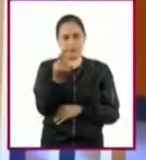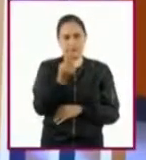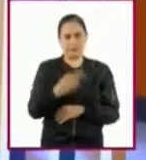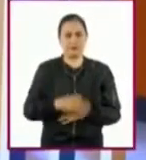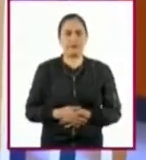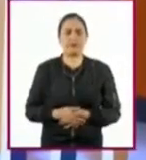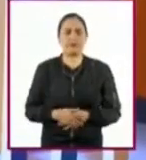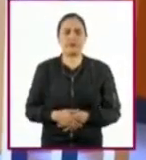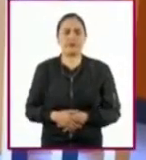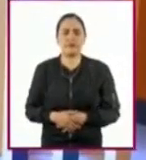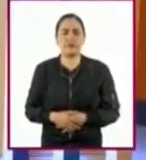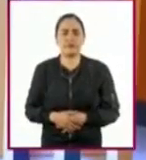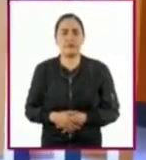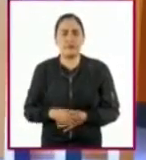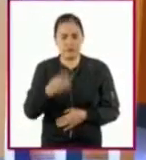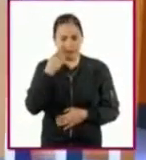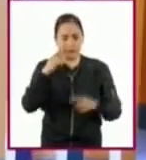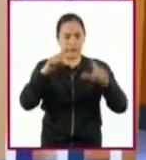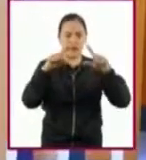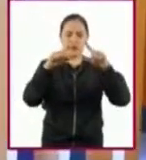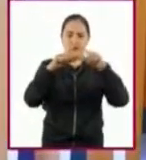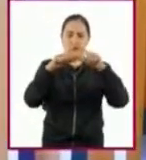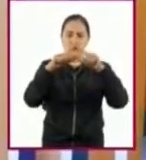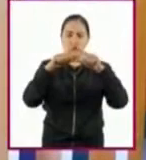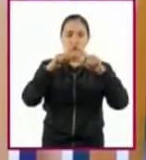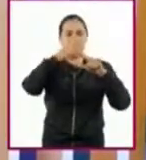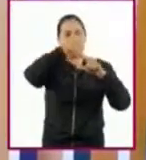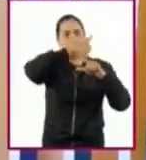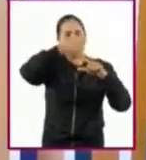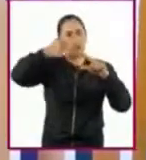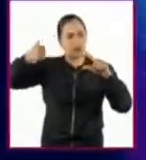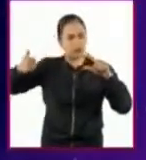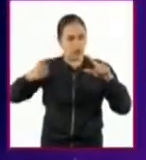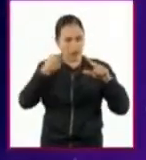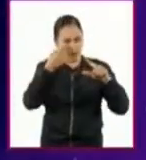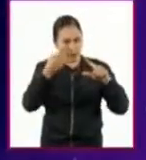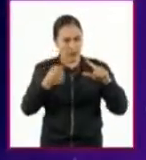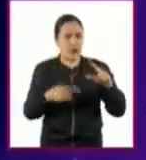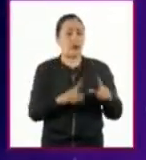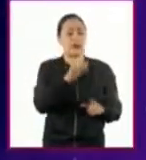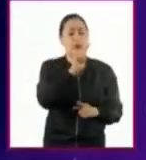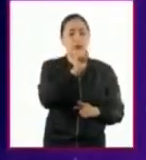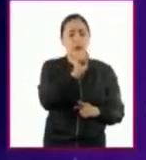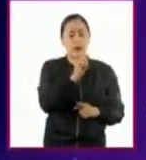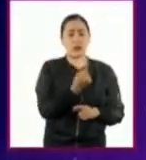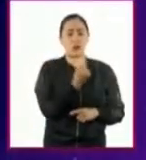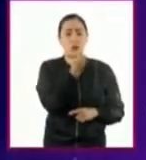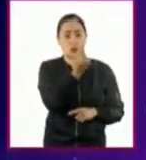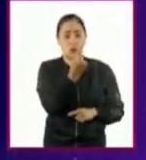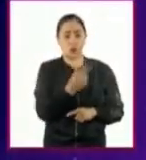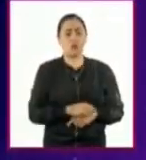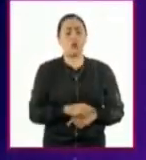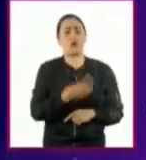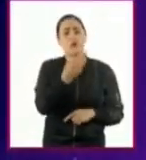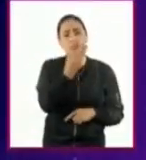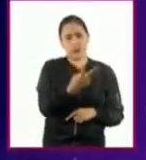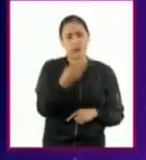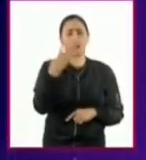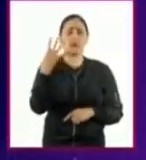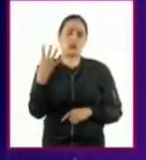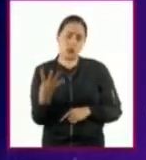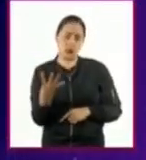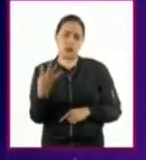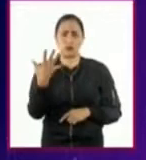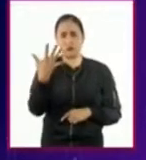Consideren las medidas de cada triángulo. Primer triángulo, T1. Lados 3, 4